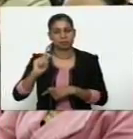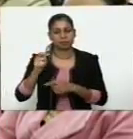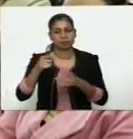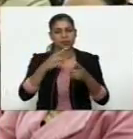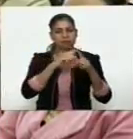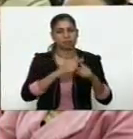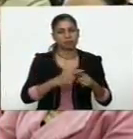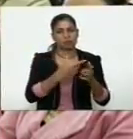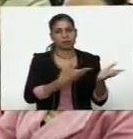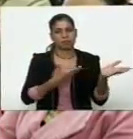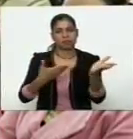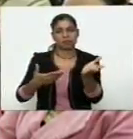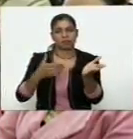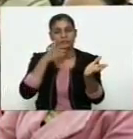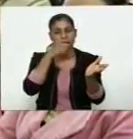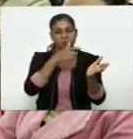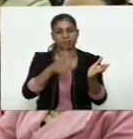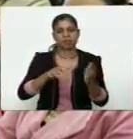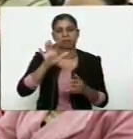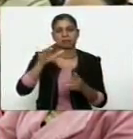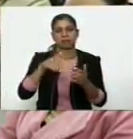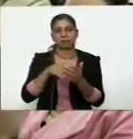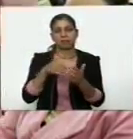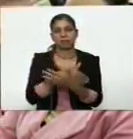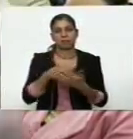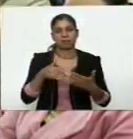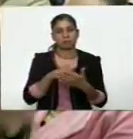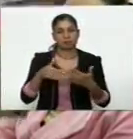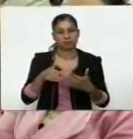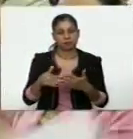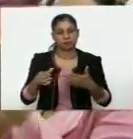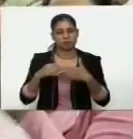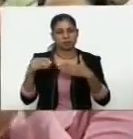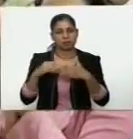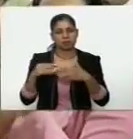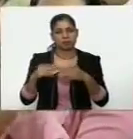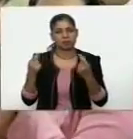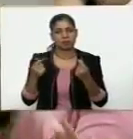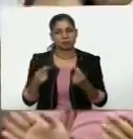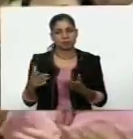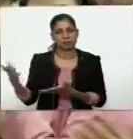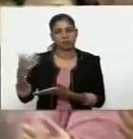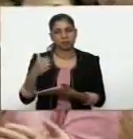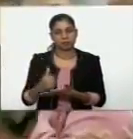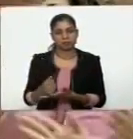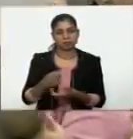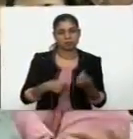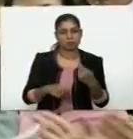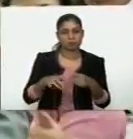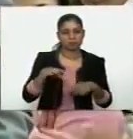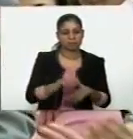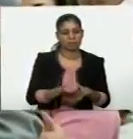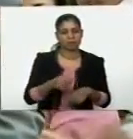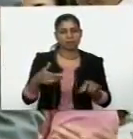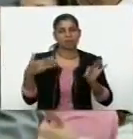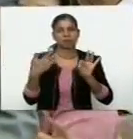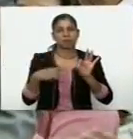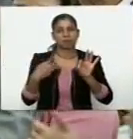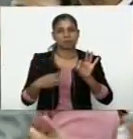Nacional Constituyente, a nuestro pueblo. Más de 5 mil millones de dólares de ofertas tangibles, materiales en la mesa para acceder a la criptomoneda del Petro.